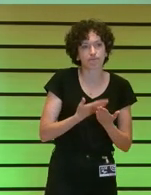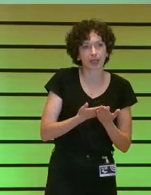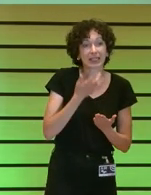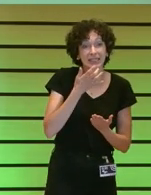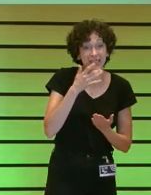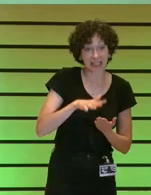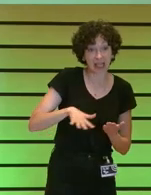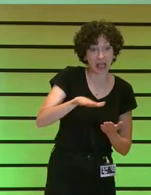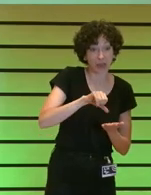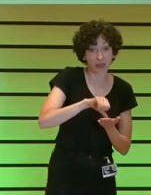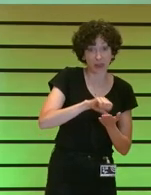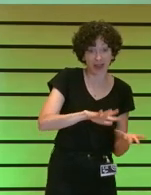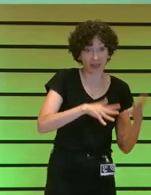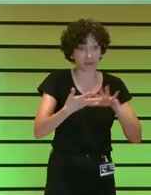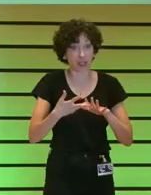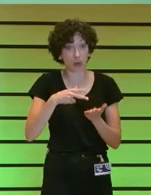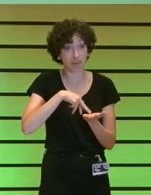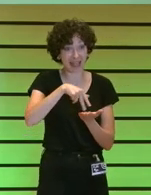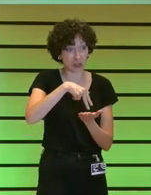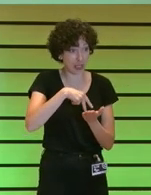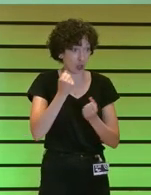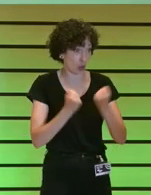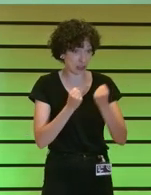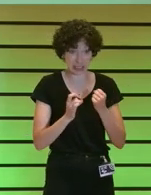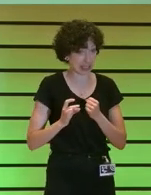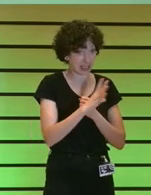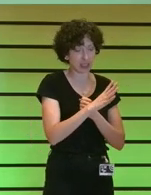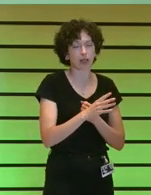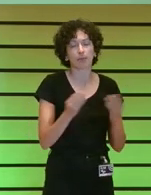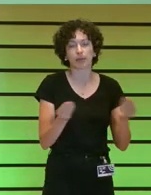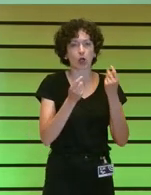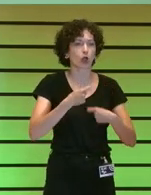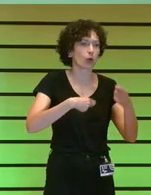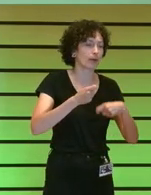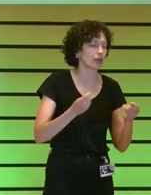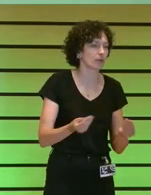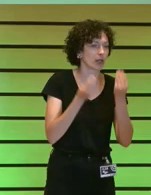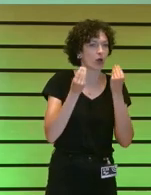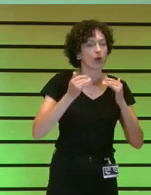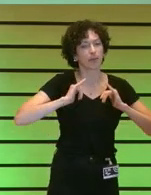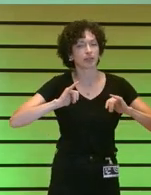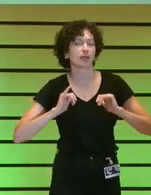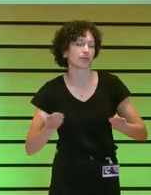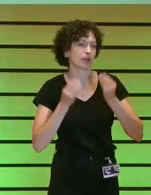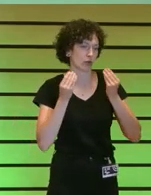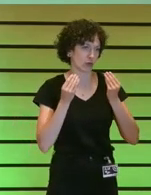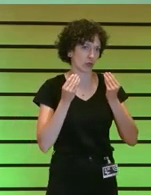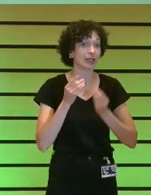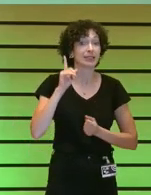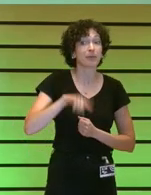peatonaliza la ciudad está mejor hay mejor comercio se disfruta más de zonas de paseo etcétera dos